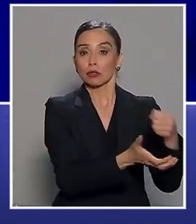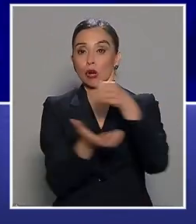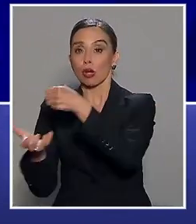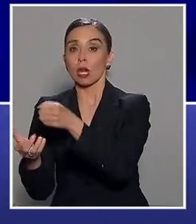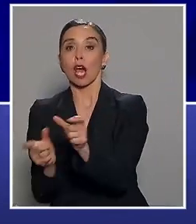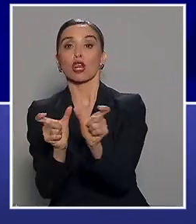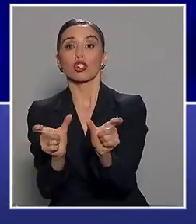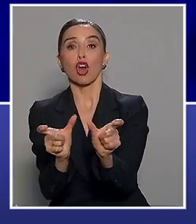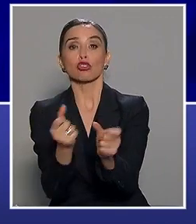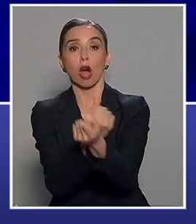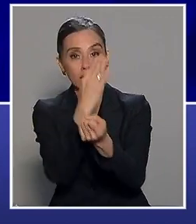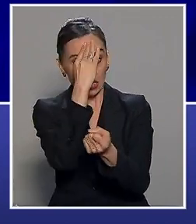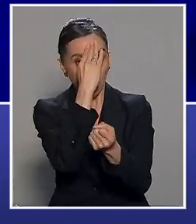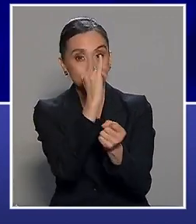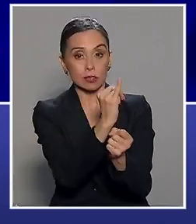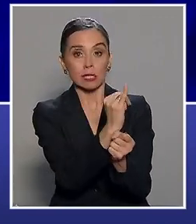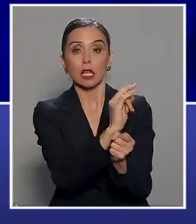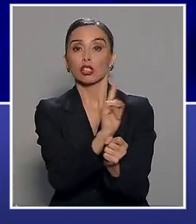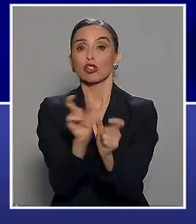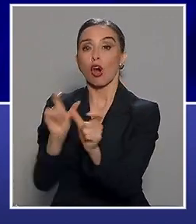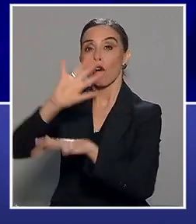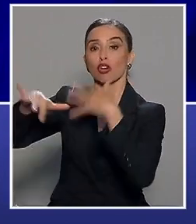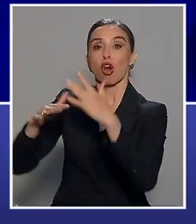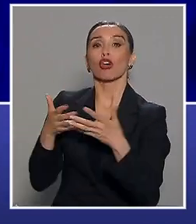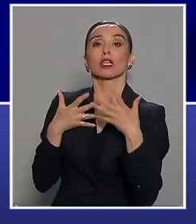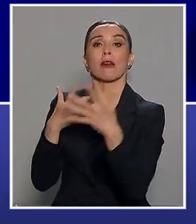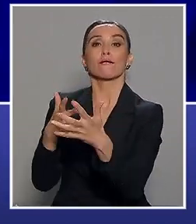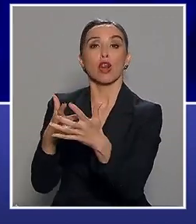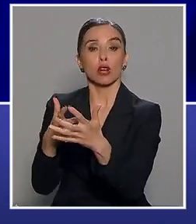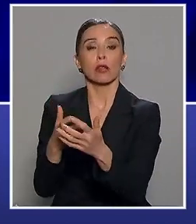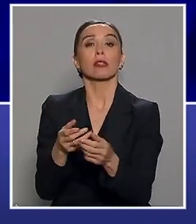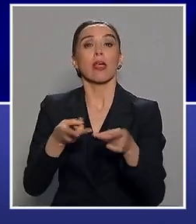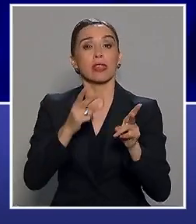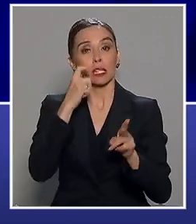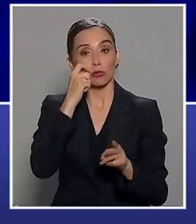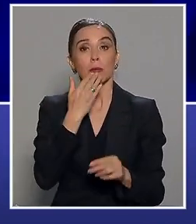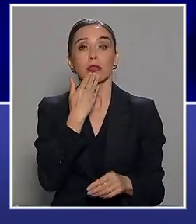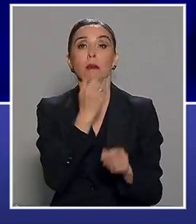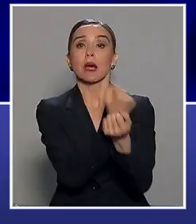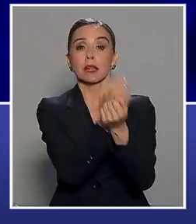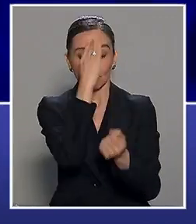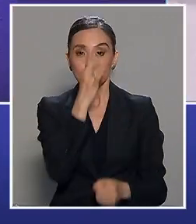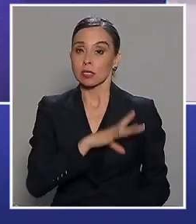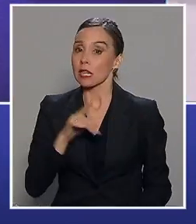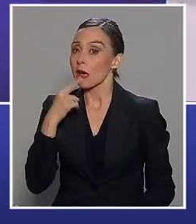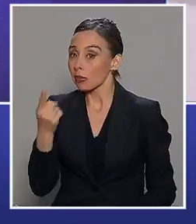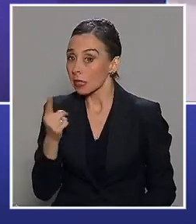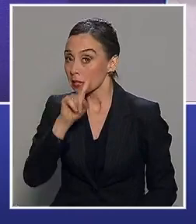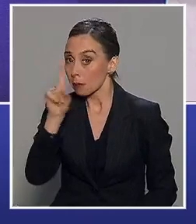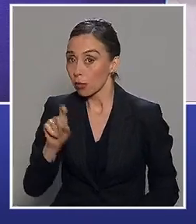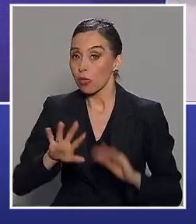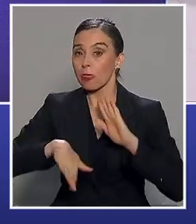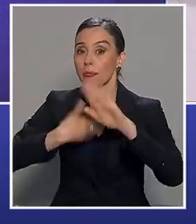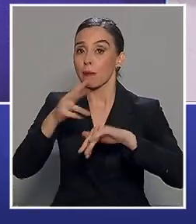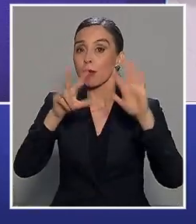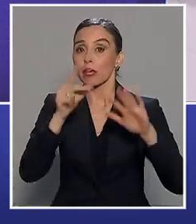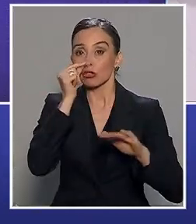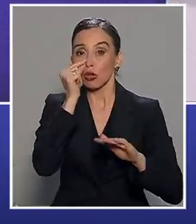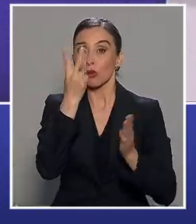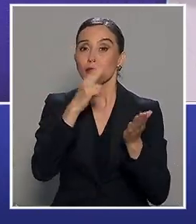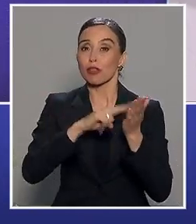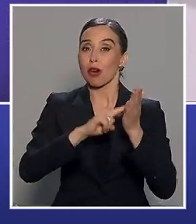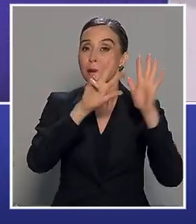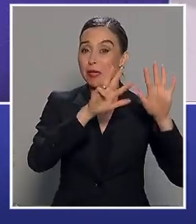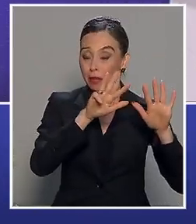más que a los carabineros y no a los violentistas los derechos humanos también corren parte de los derechos humanos en chile el 18 de octubre lo dijeron estas instituciones